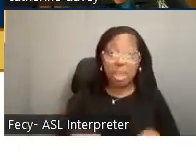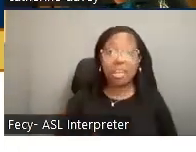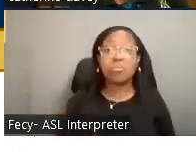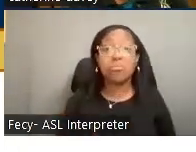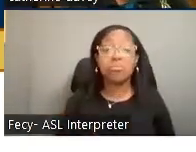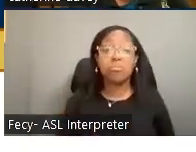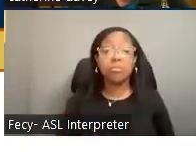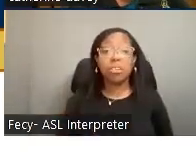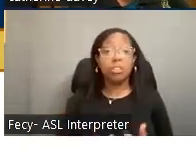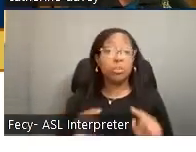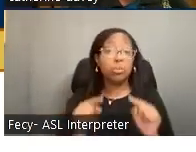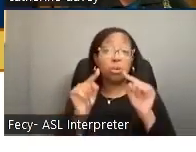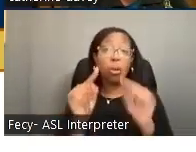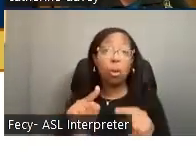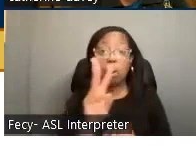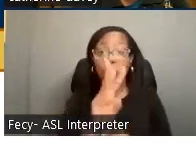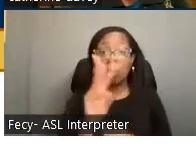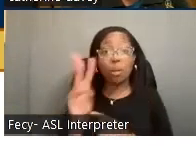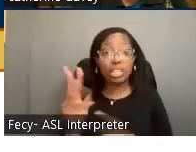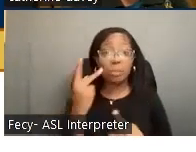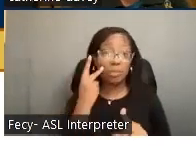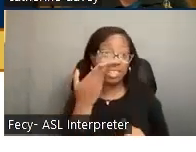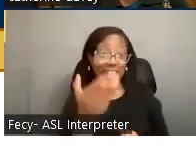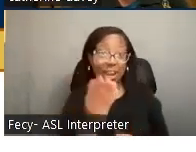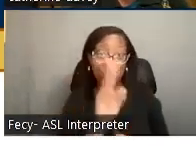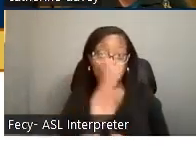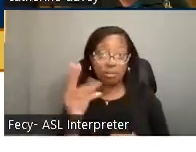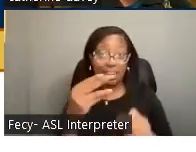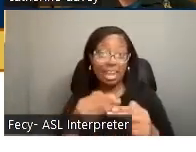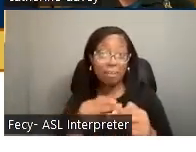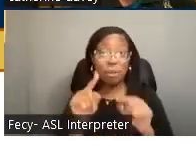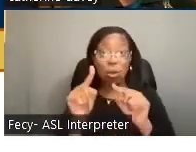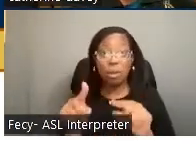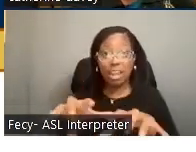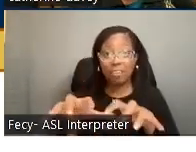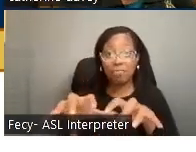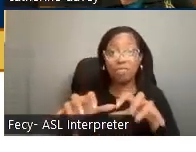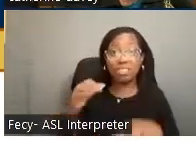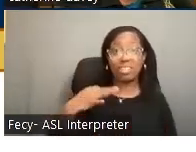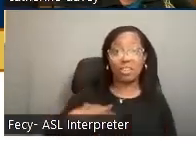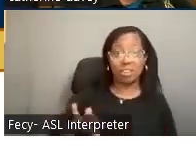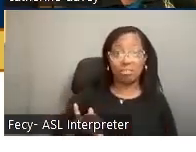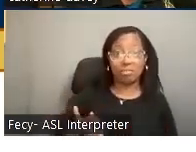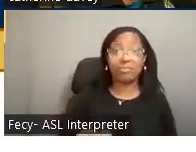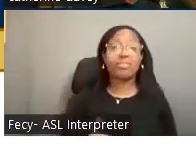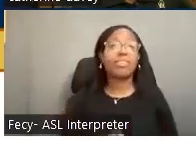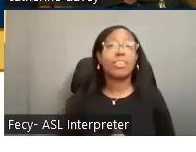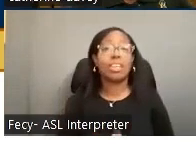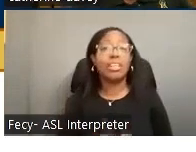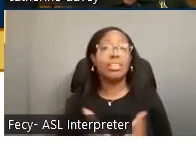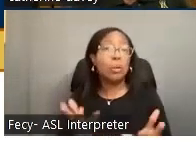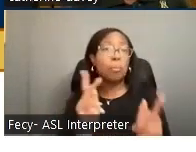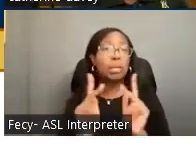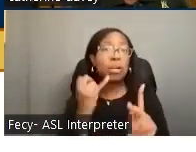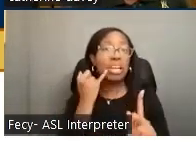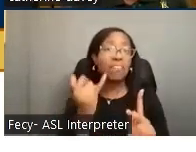un sitio web, les doy el sitio web, es un proceso, es bastante directo. Puedo congelar el crédito de May, así Ninguna persona puede